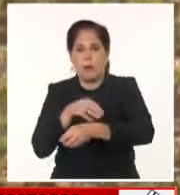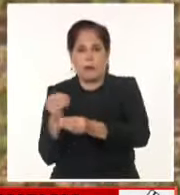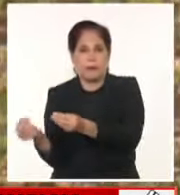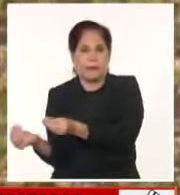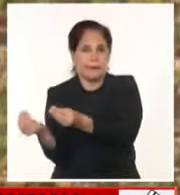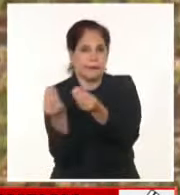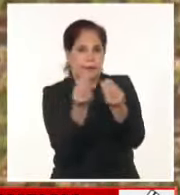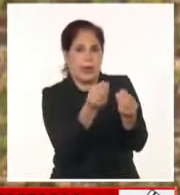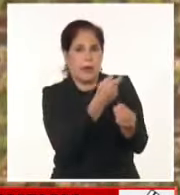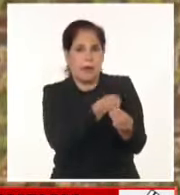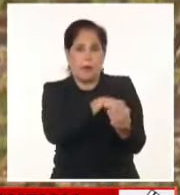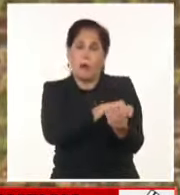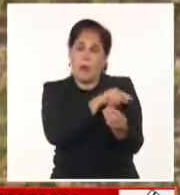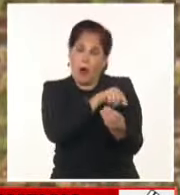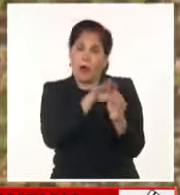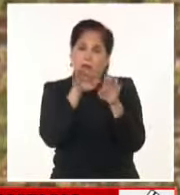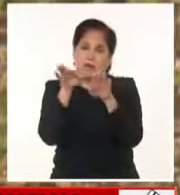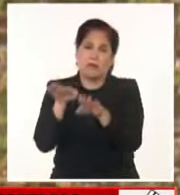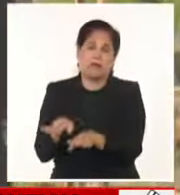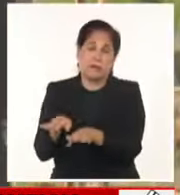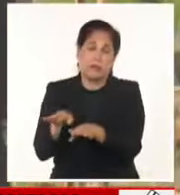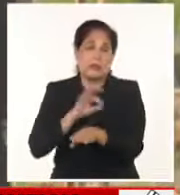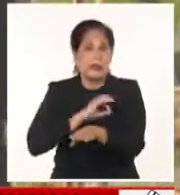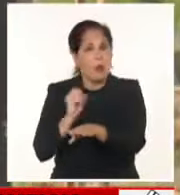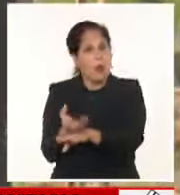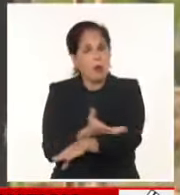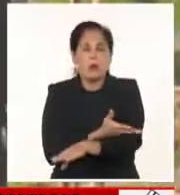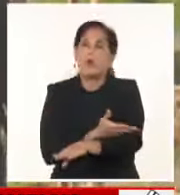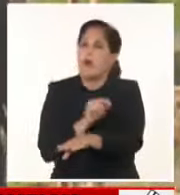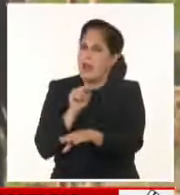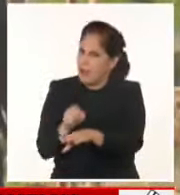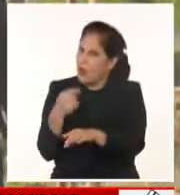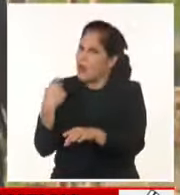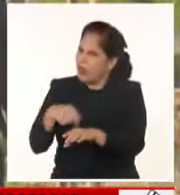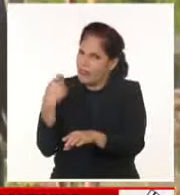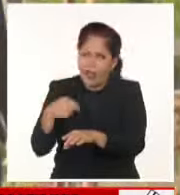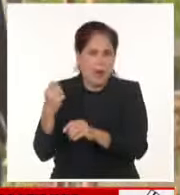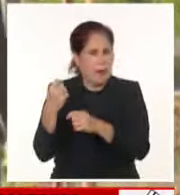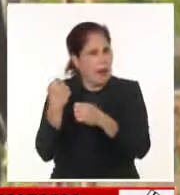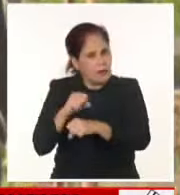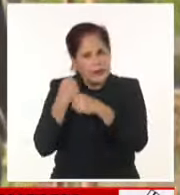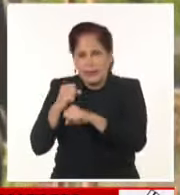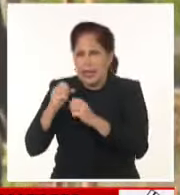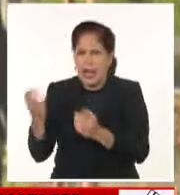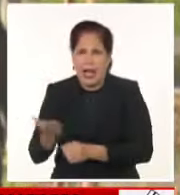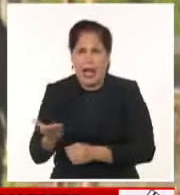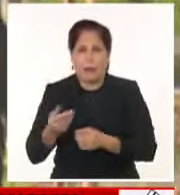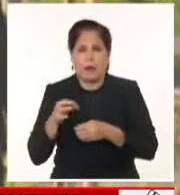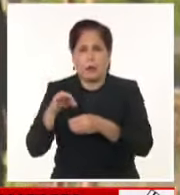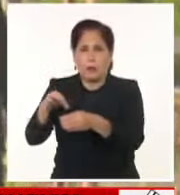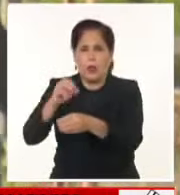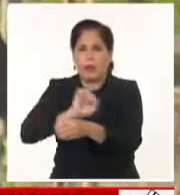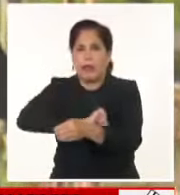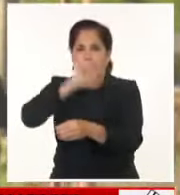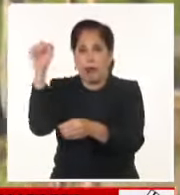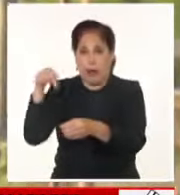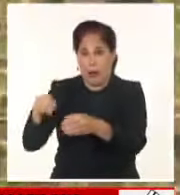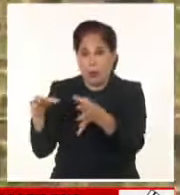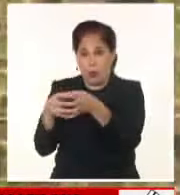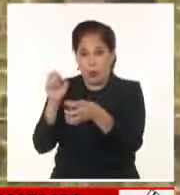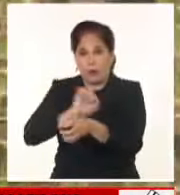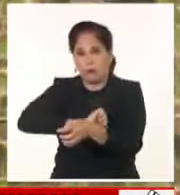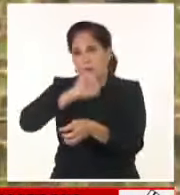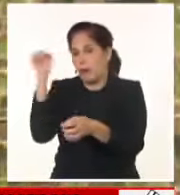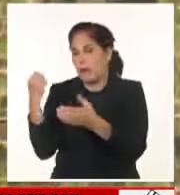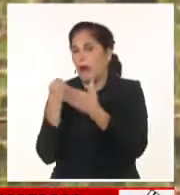se detuvieron y es orgullo de ese colectivo presumir entre los centros de la agricultura urbana destacados en la provincia. Pero el